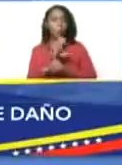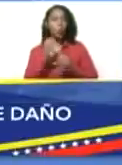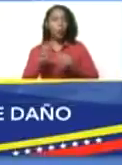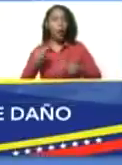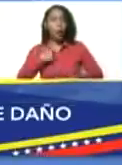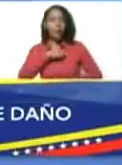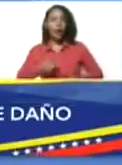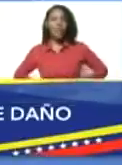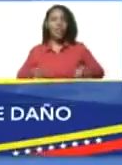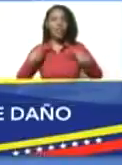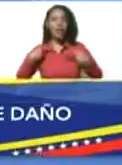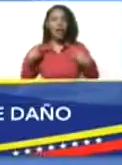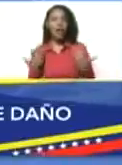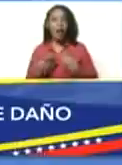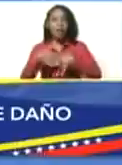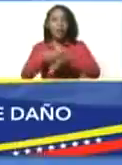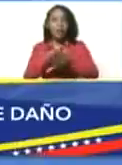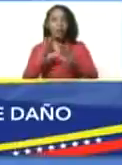la combinación